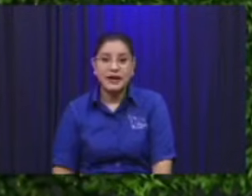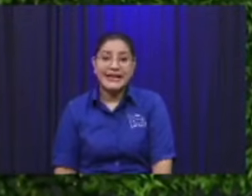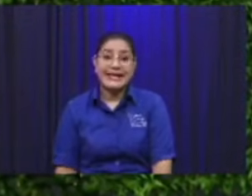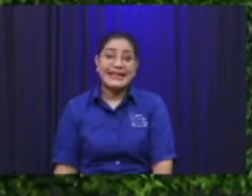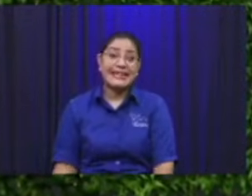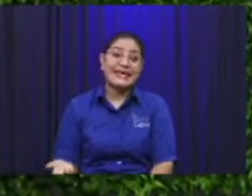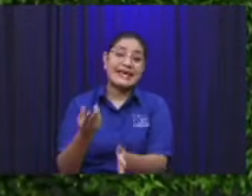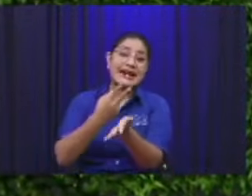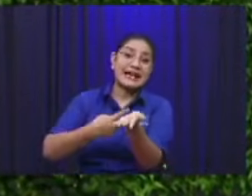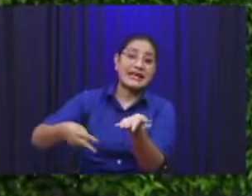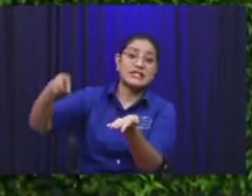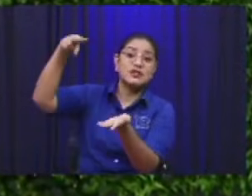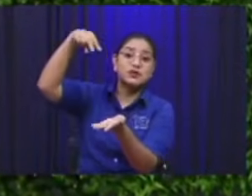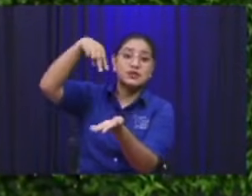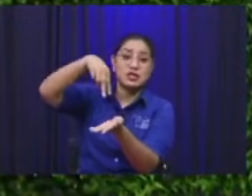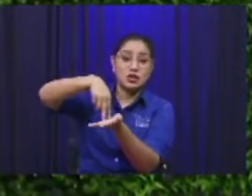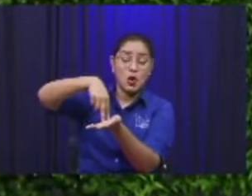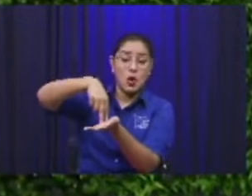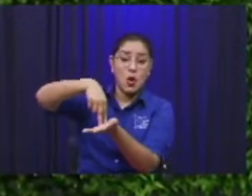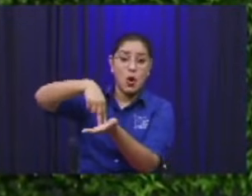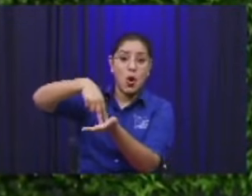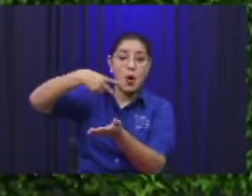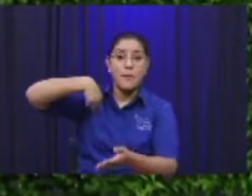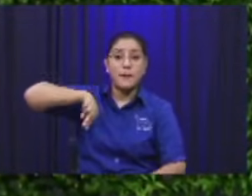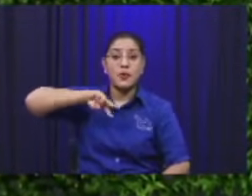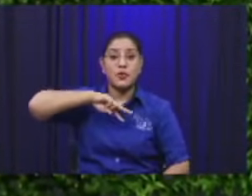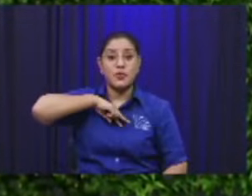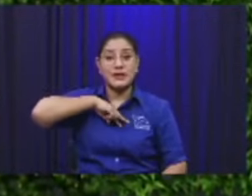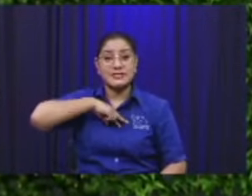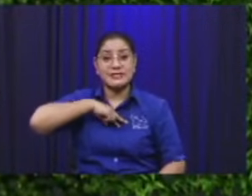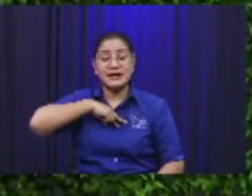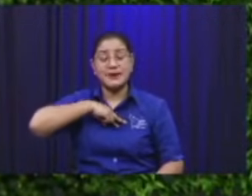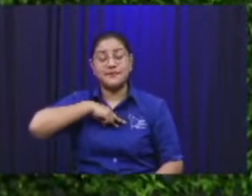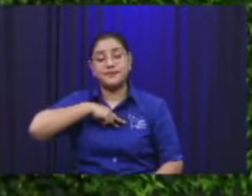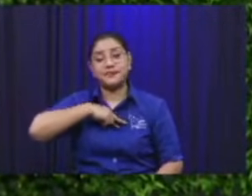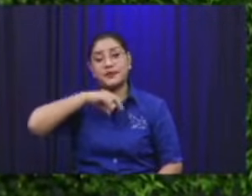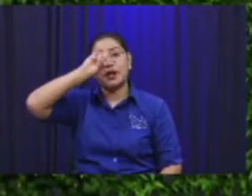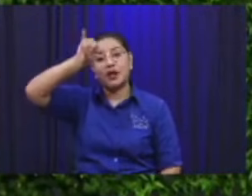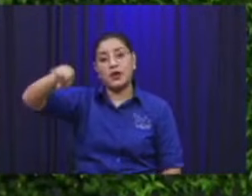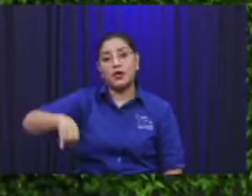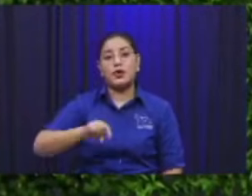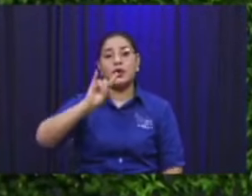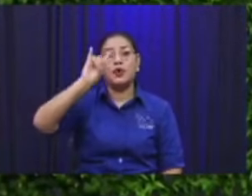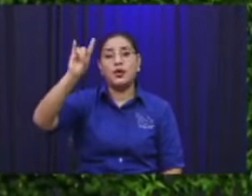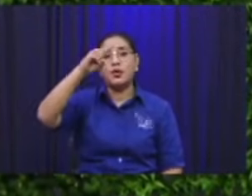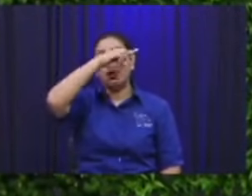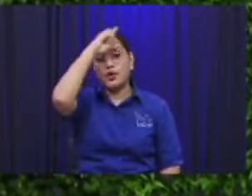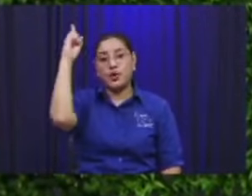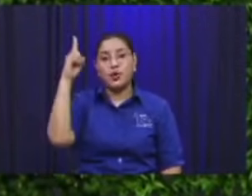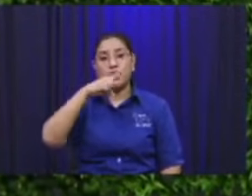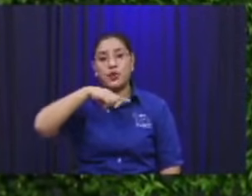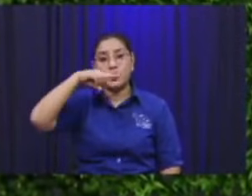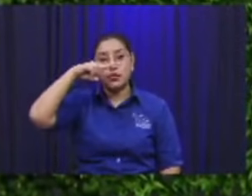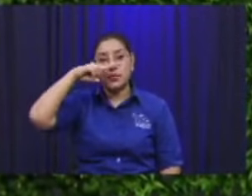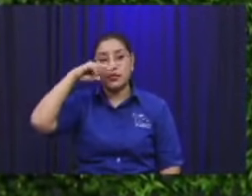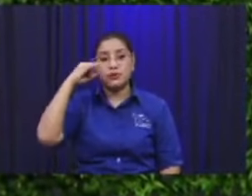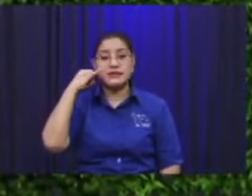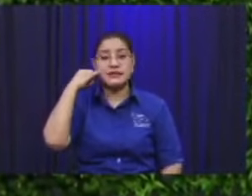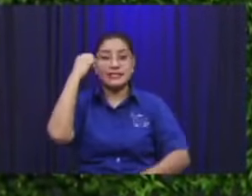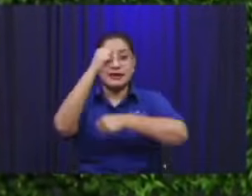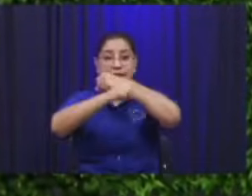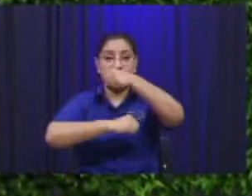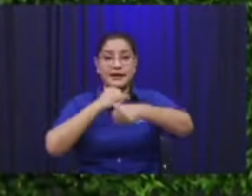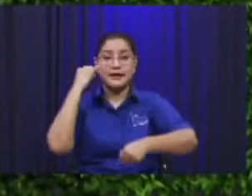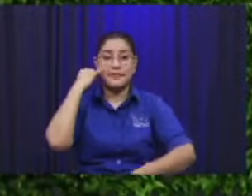resucitado por nuestra justificación entonces al predicar a cristo crucificado se ha